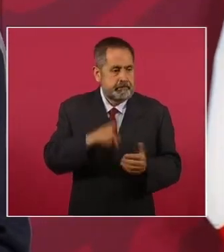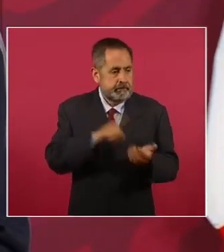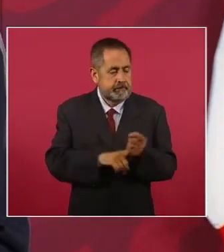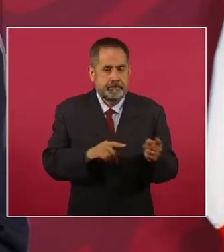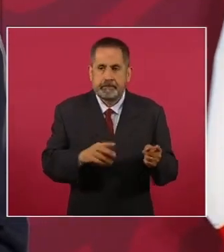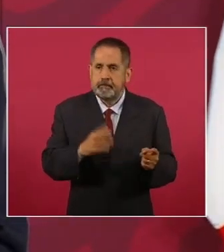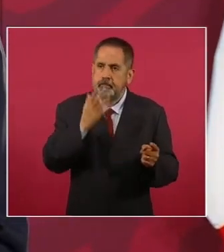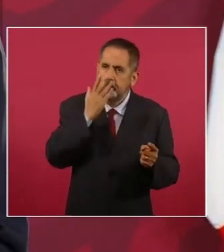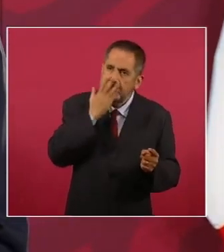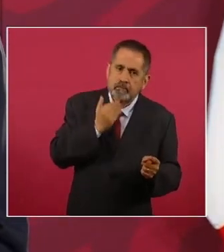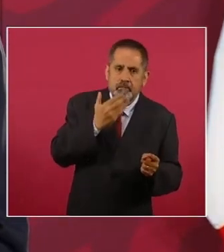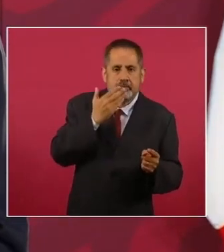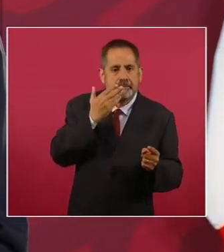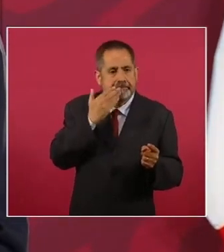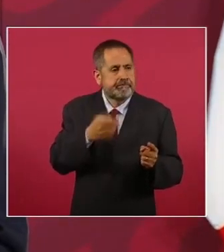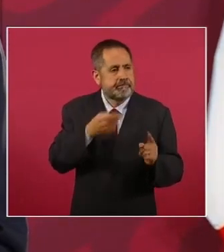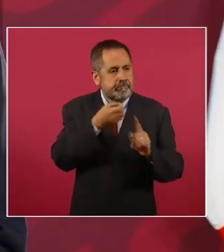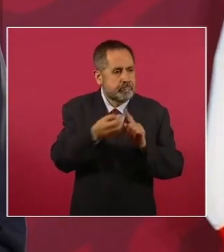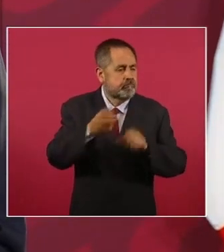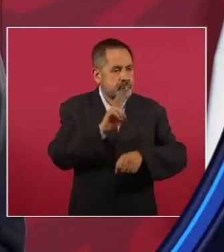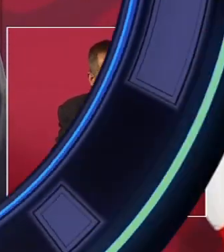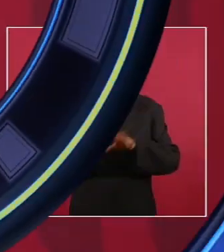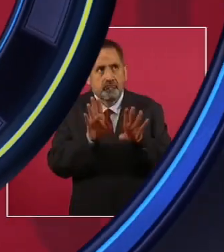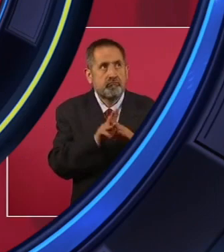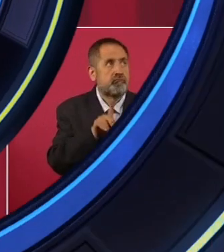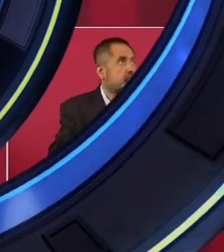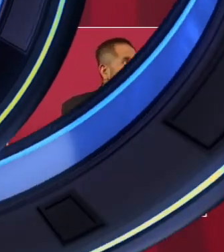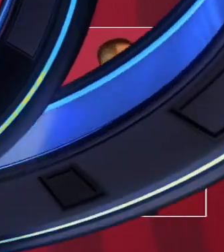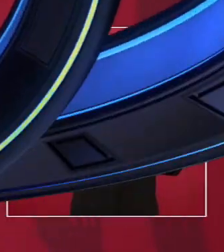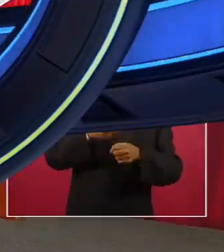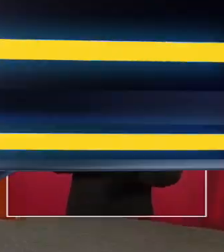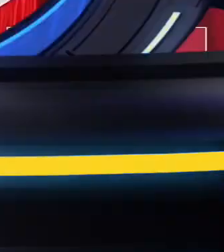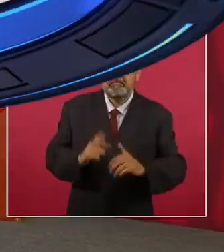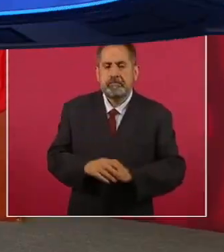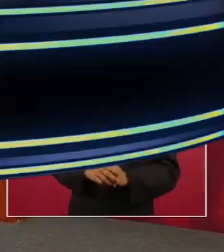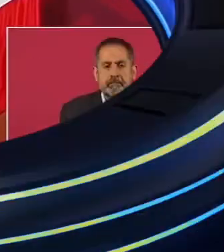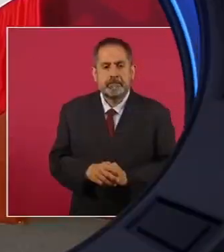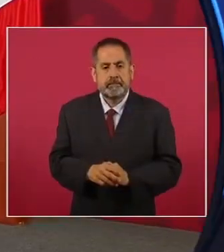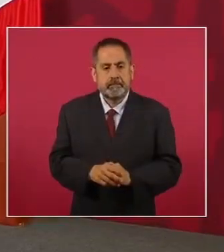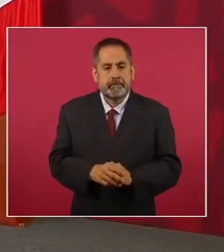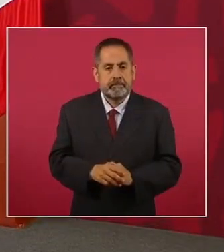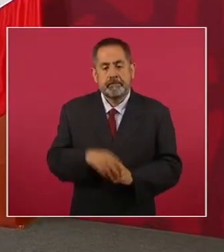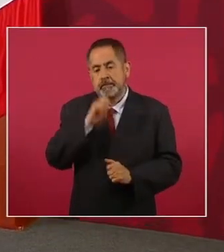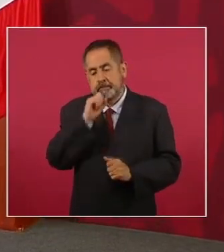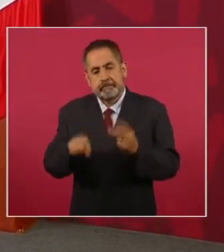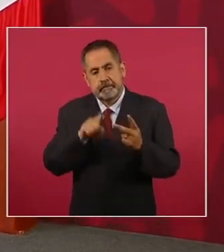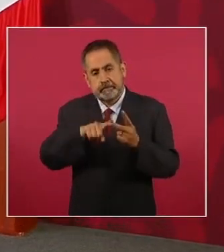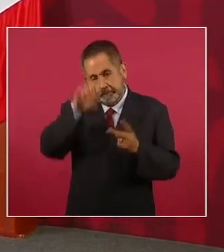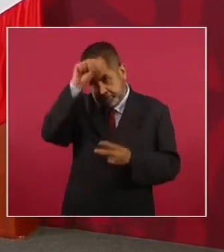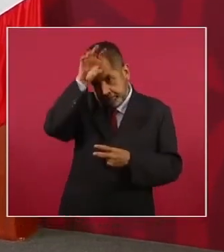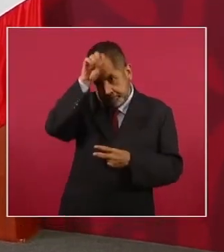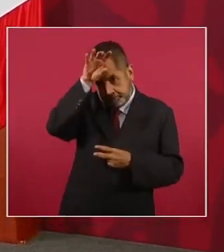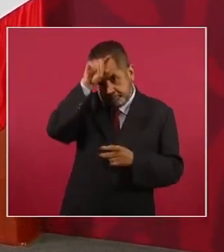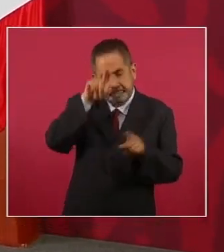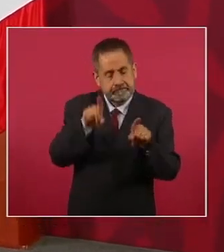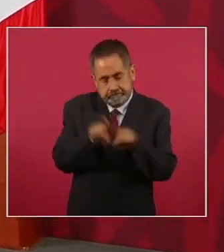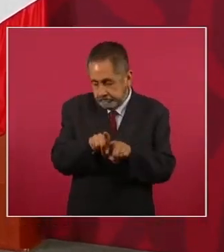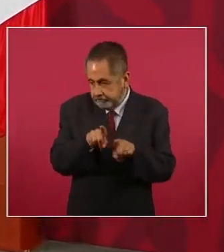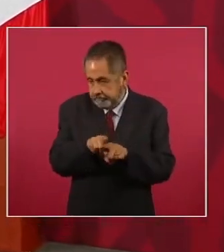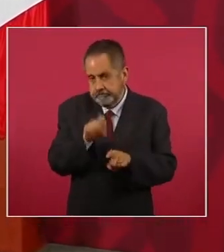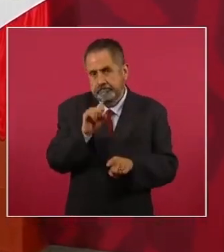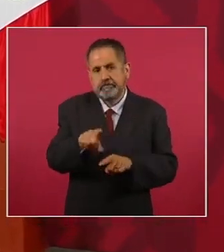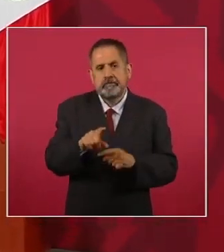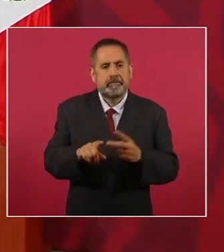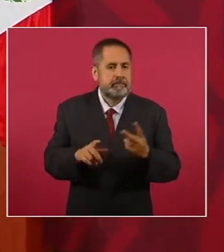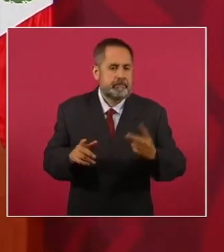entregado ninguna concesión minera. No somos iguales, dijo. Es lo de las minas también,